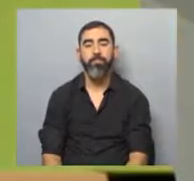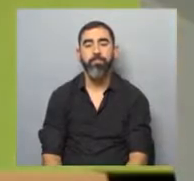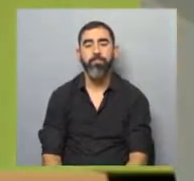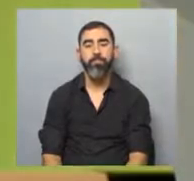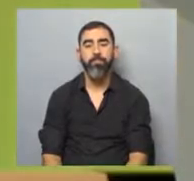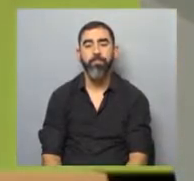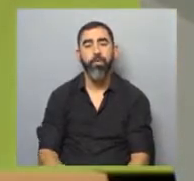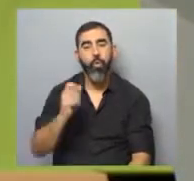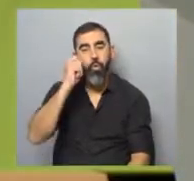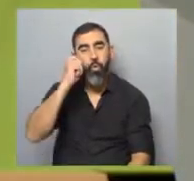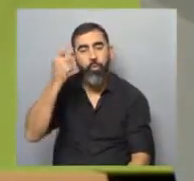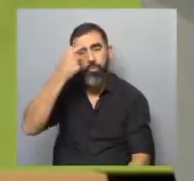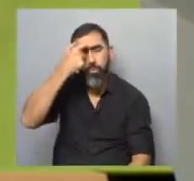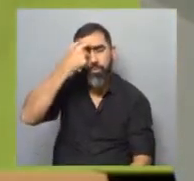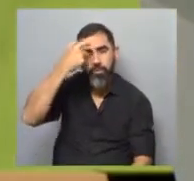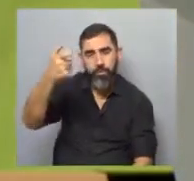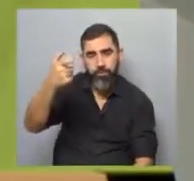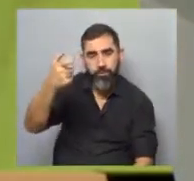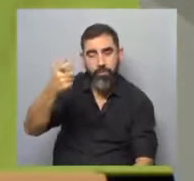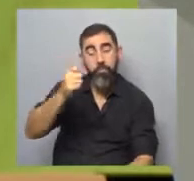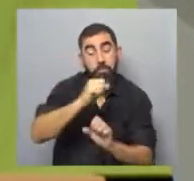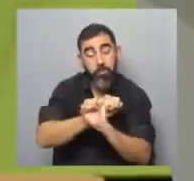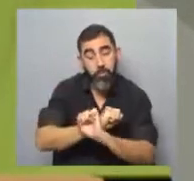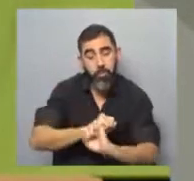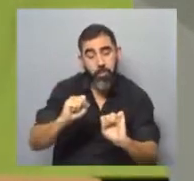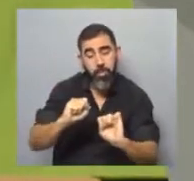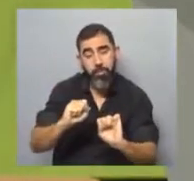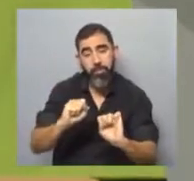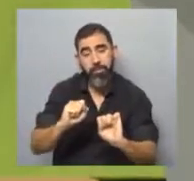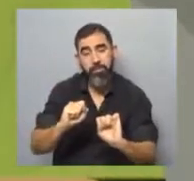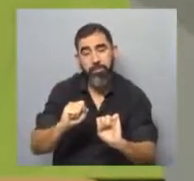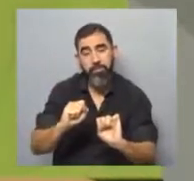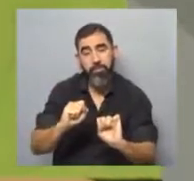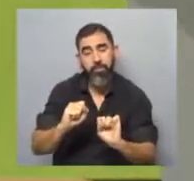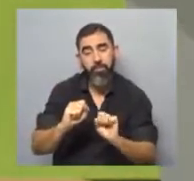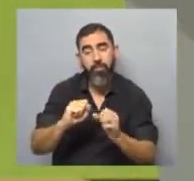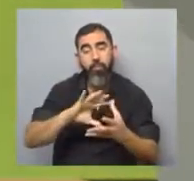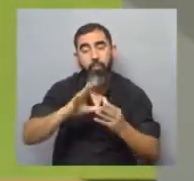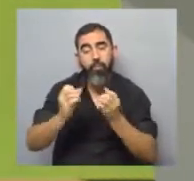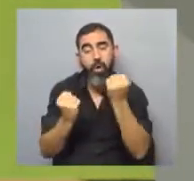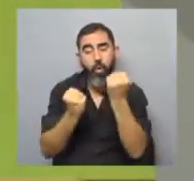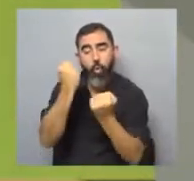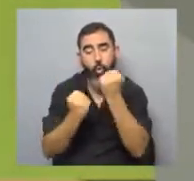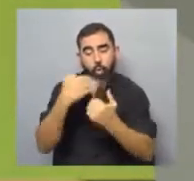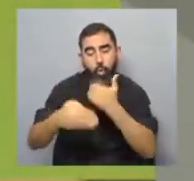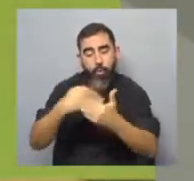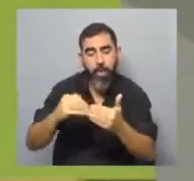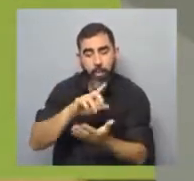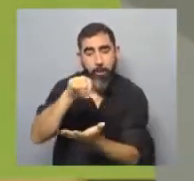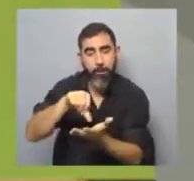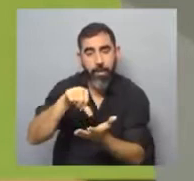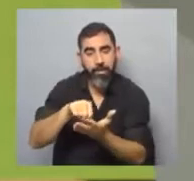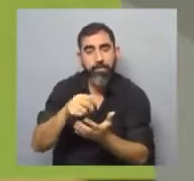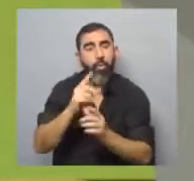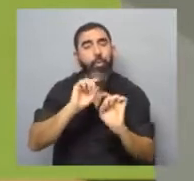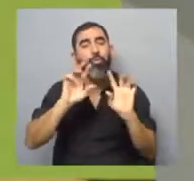El conocimiento científico puede ser, indudablemente, motor de la economía de un país, pero no solamente